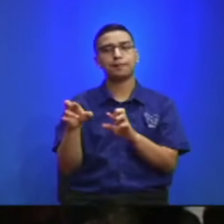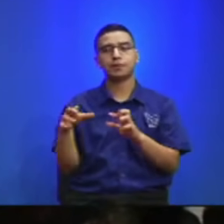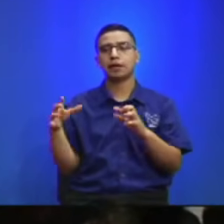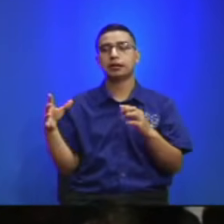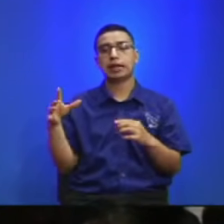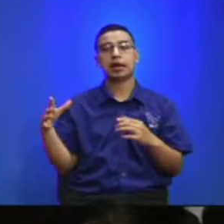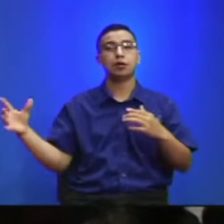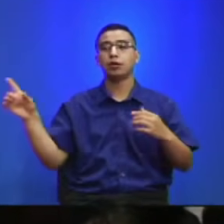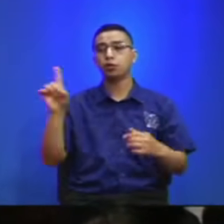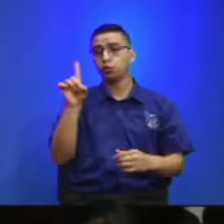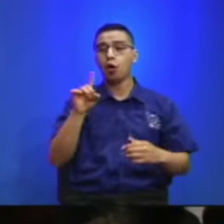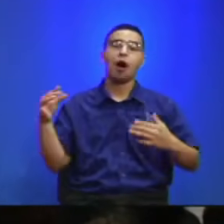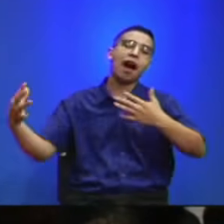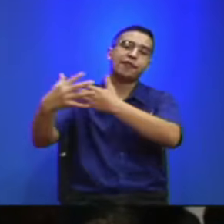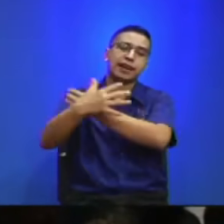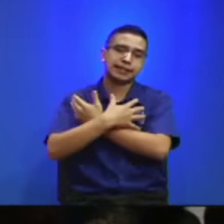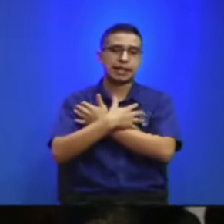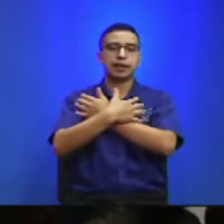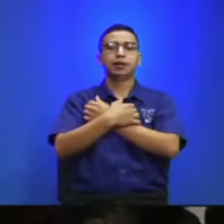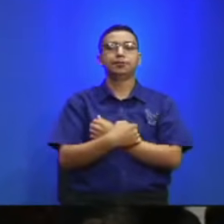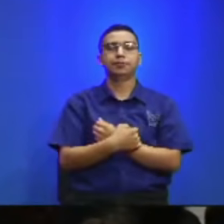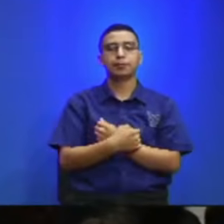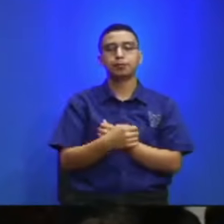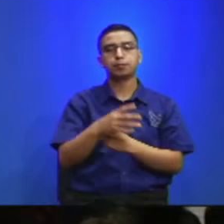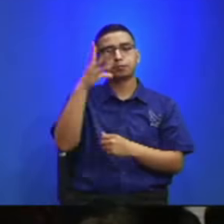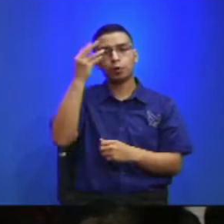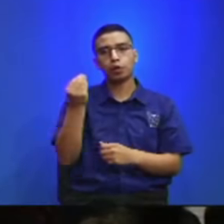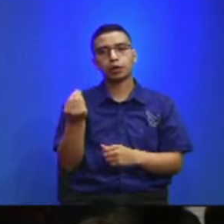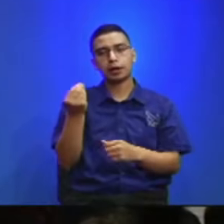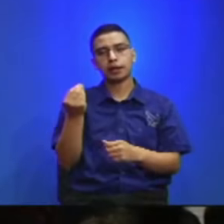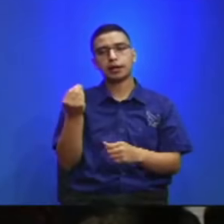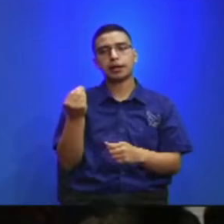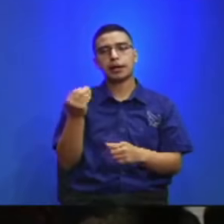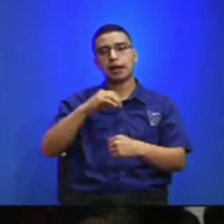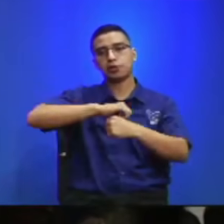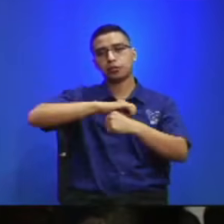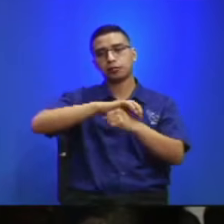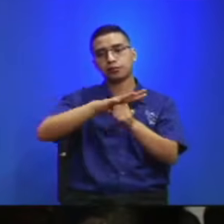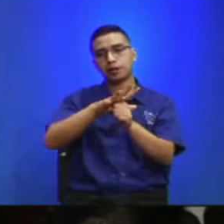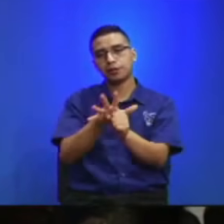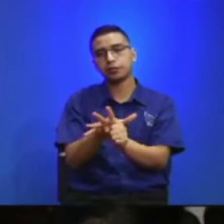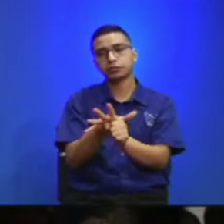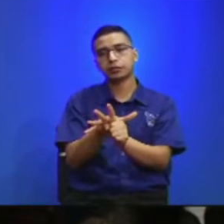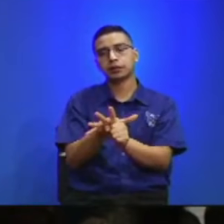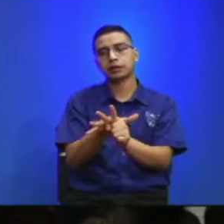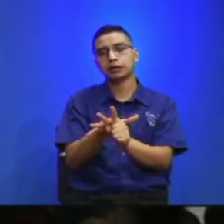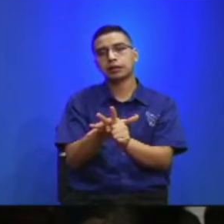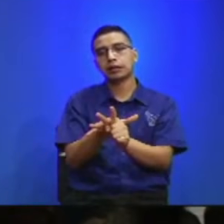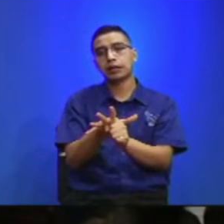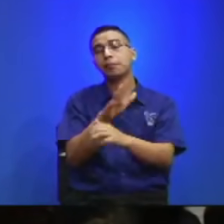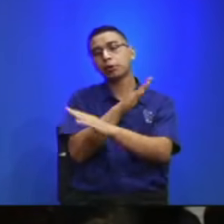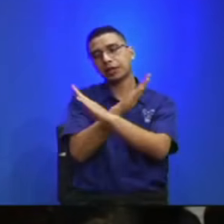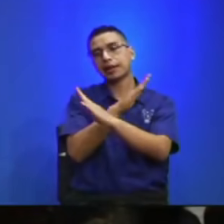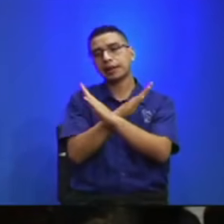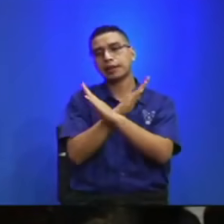contrataron para ese periodo de control de la pandemia aquí en guatemala le hice una entrevista